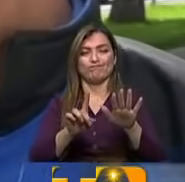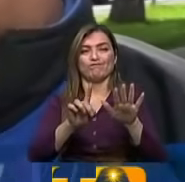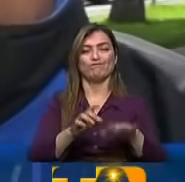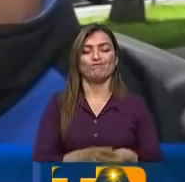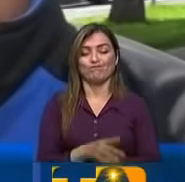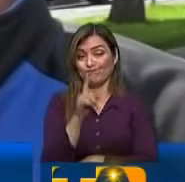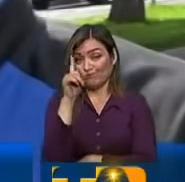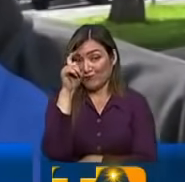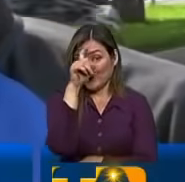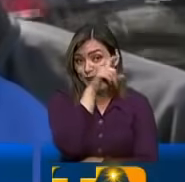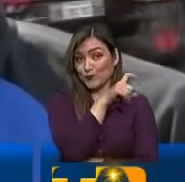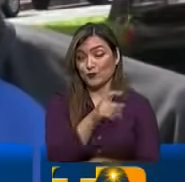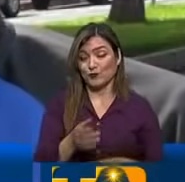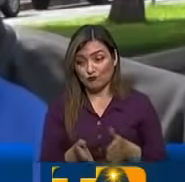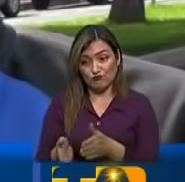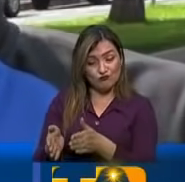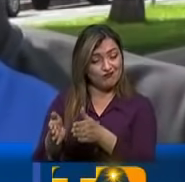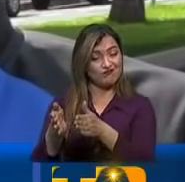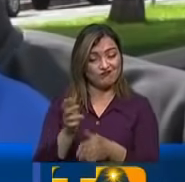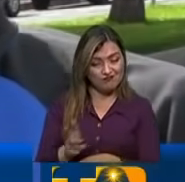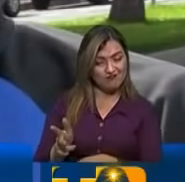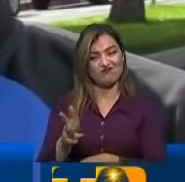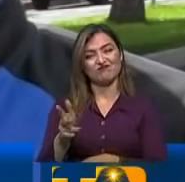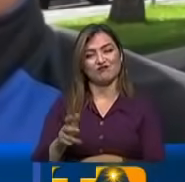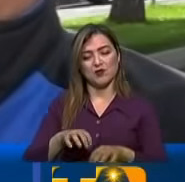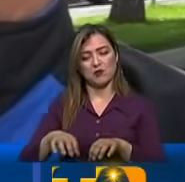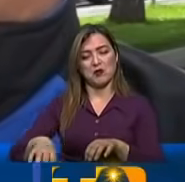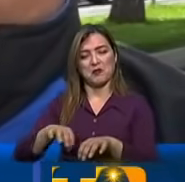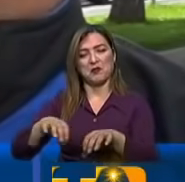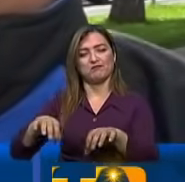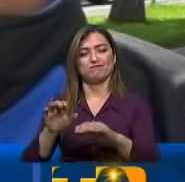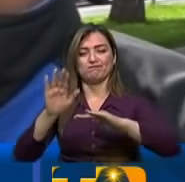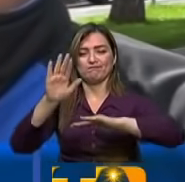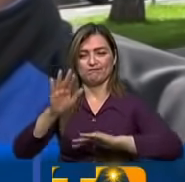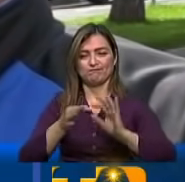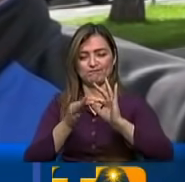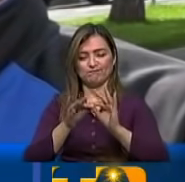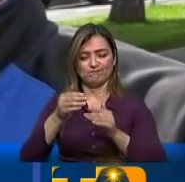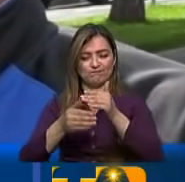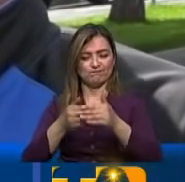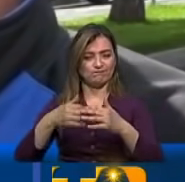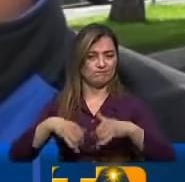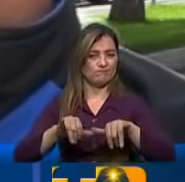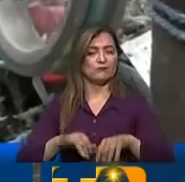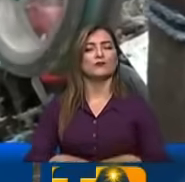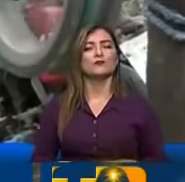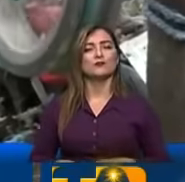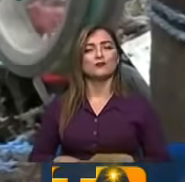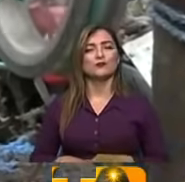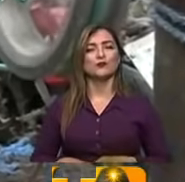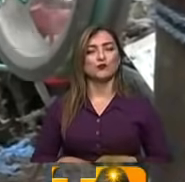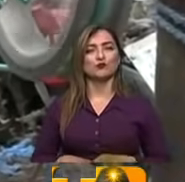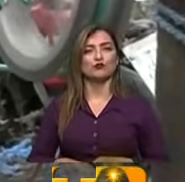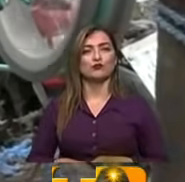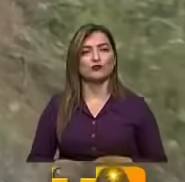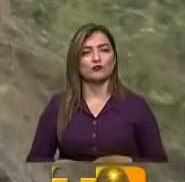dificultad, y es una vía de tercer orden, es una vía que está lastrada y que el compromiso es estar permanentemente en mantenimiento. Desde el